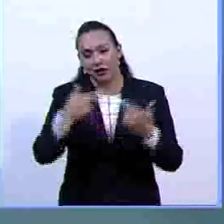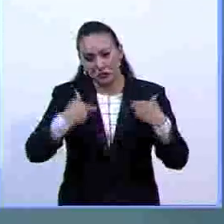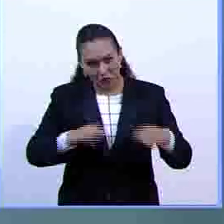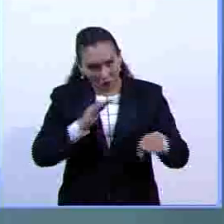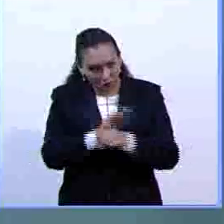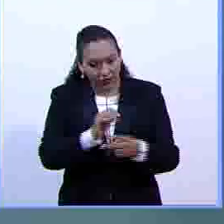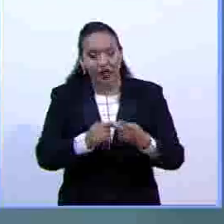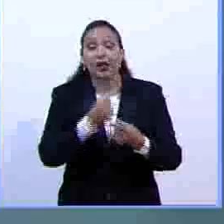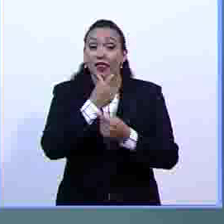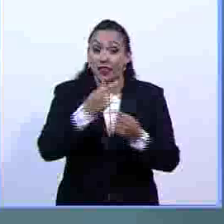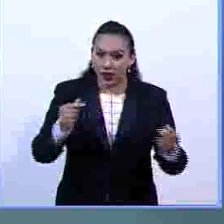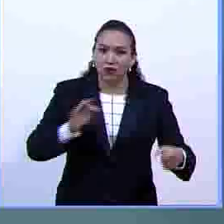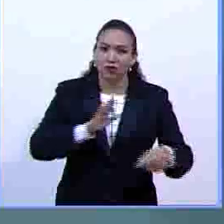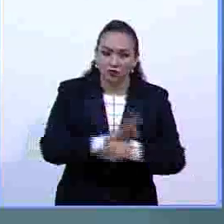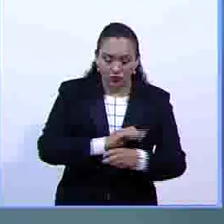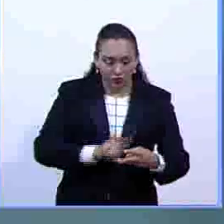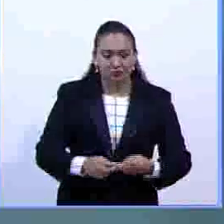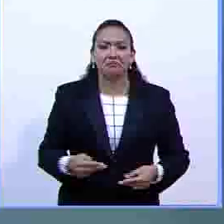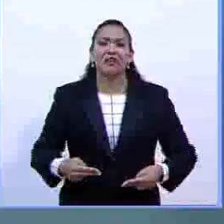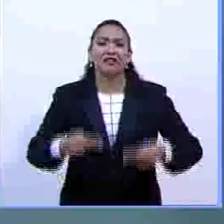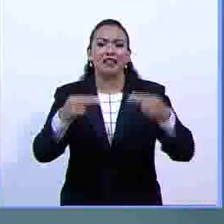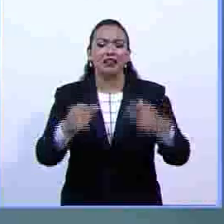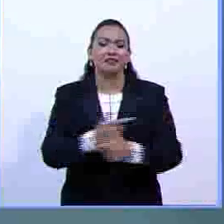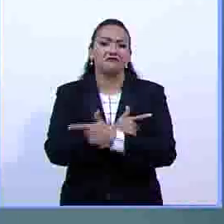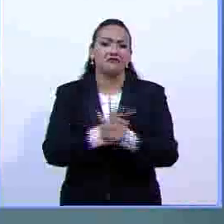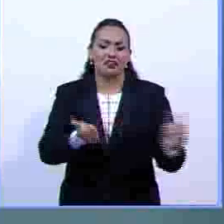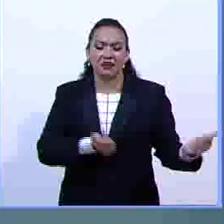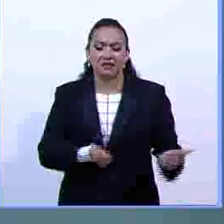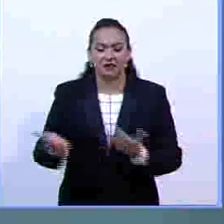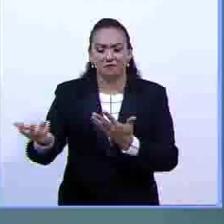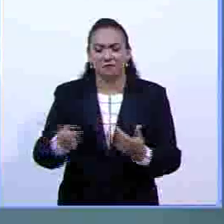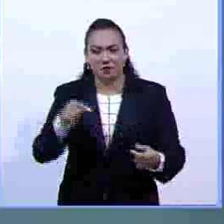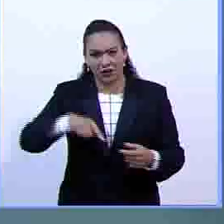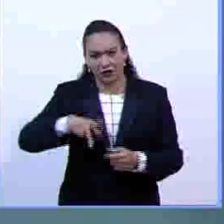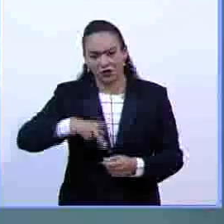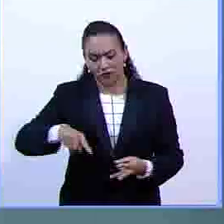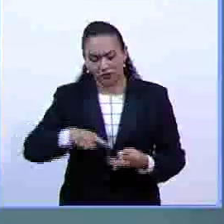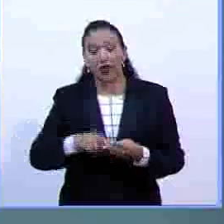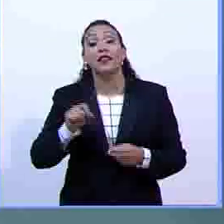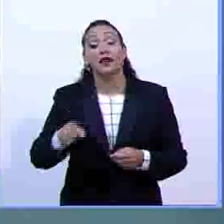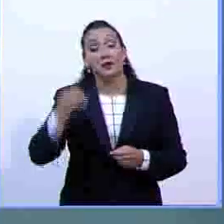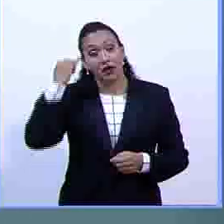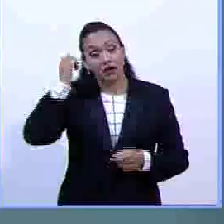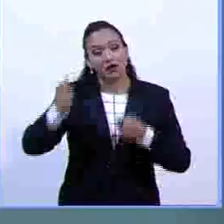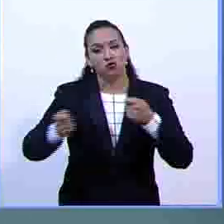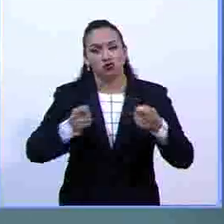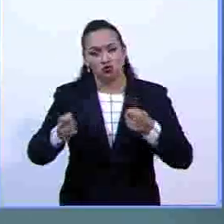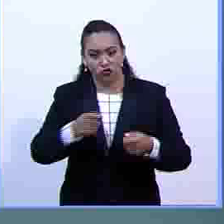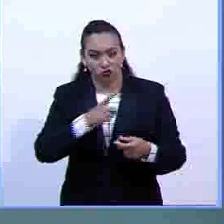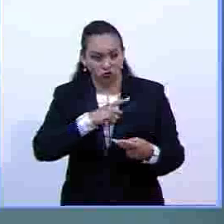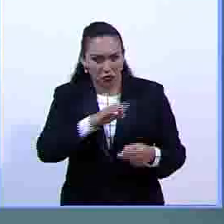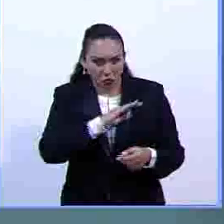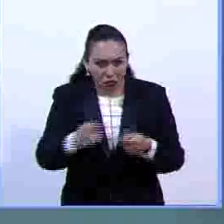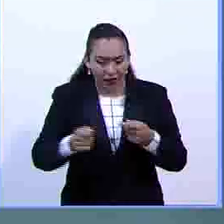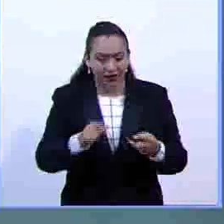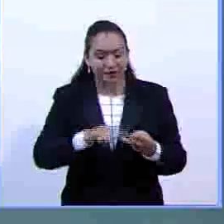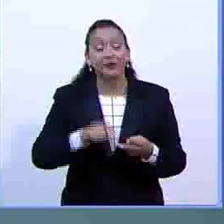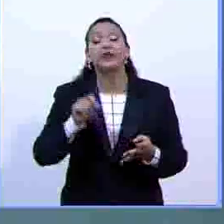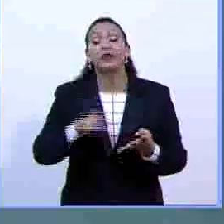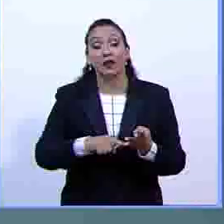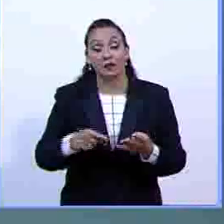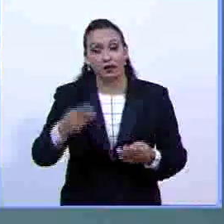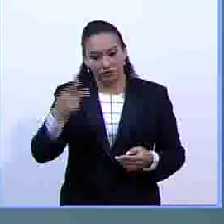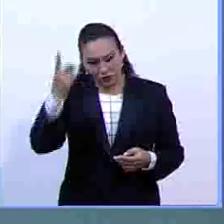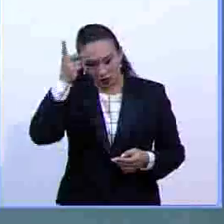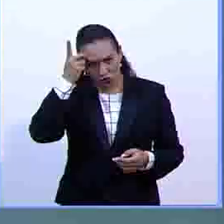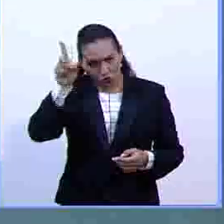menor, la libertad de comercio y libre tránsito, el derecho a la autonomía indígena, el derecho que se tiene a la propiedad de la